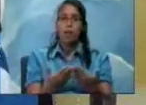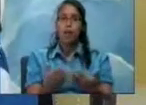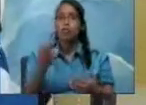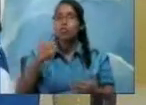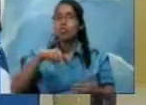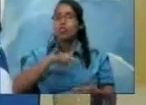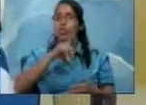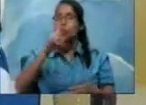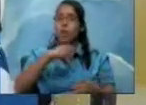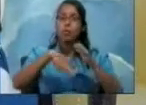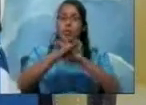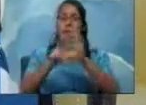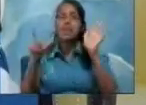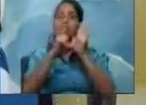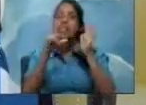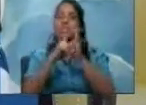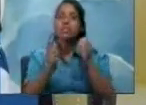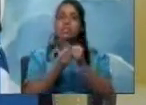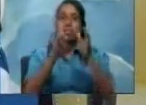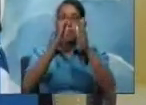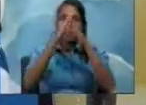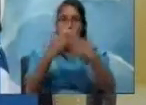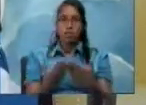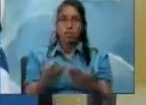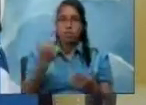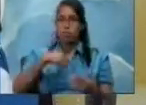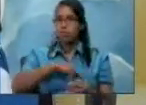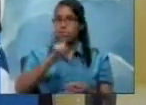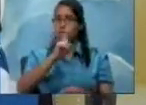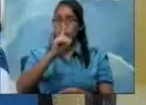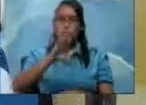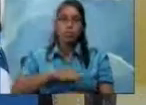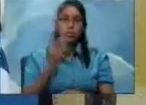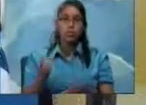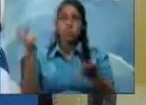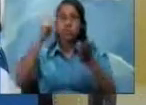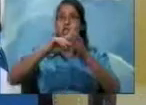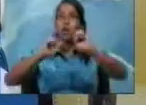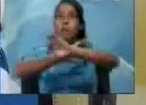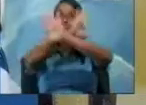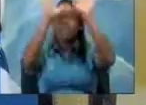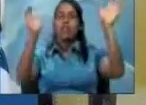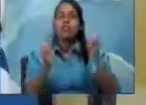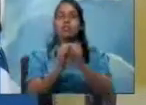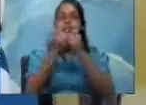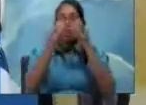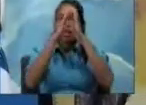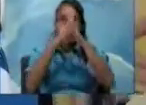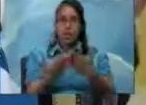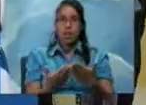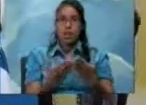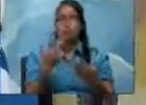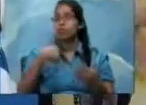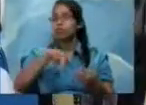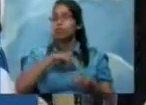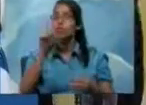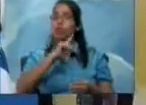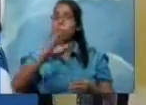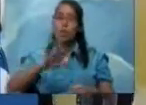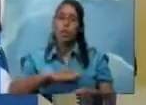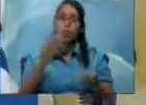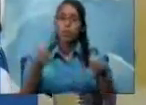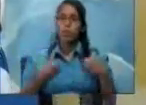al colegio sin la palabra nosotros no podemos levantarnos en la mañana sin la palabra nosotros no podemos vivir